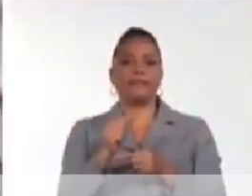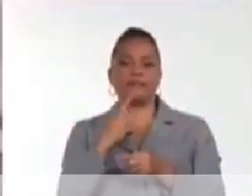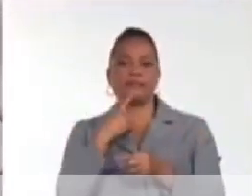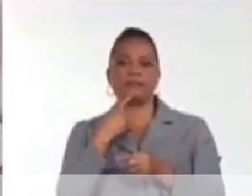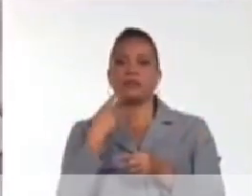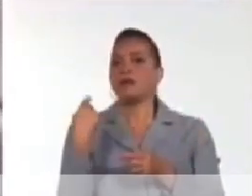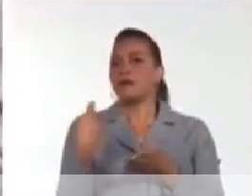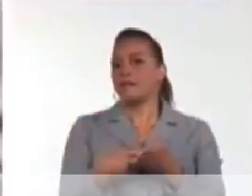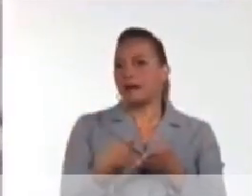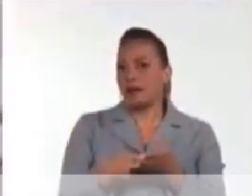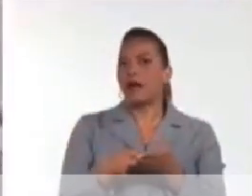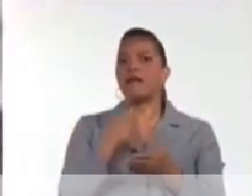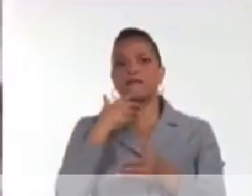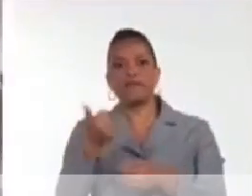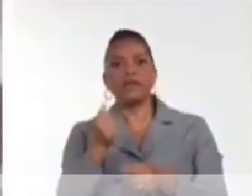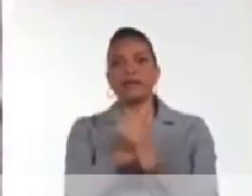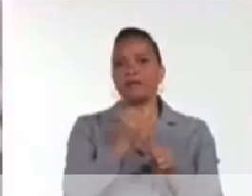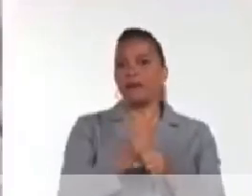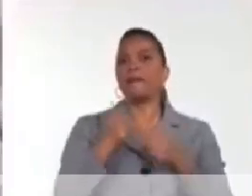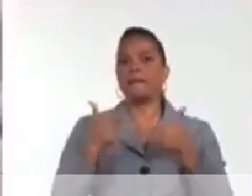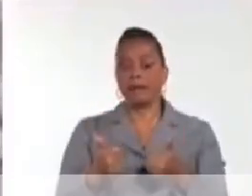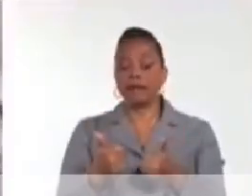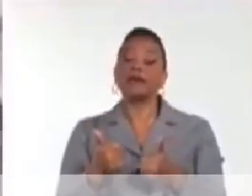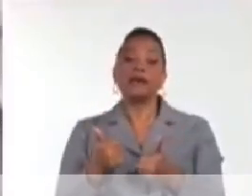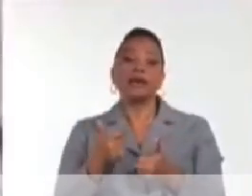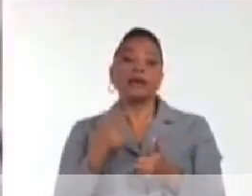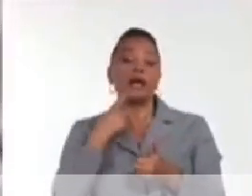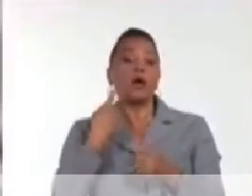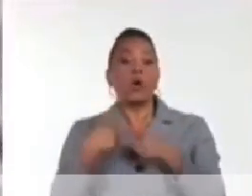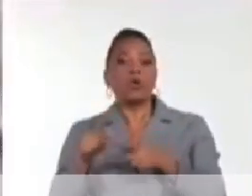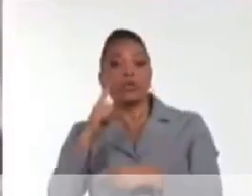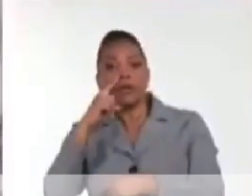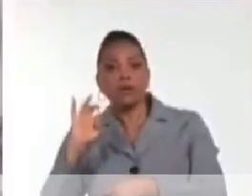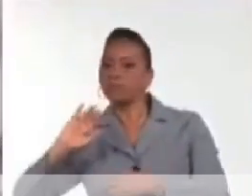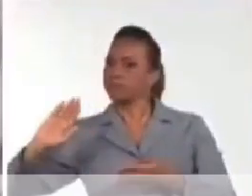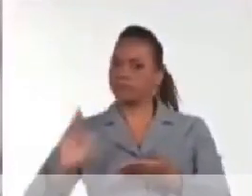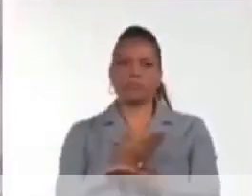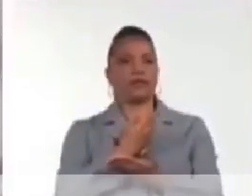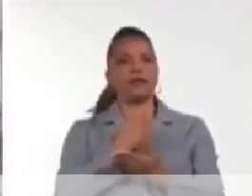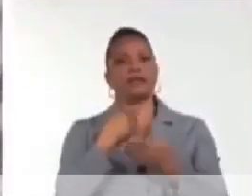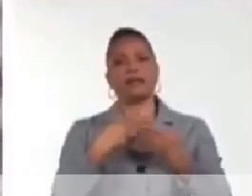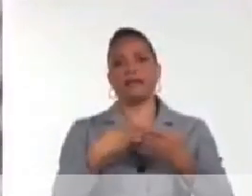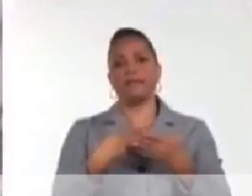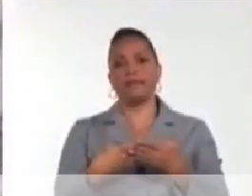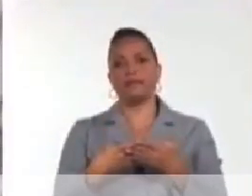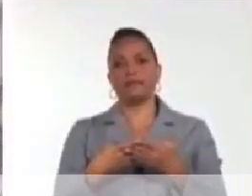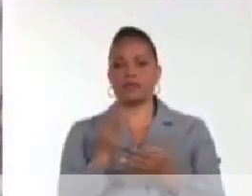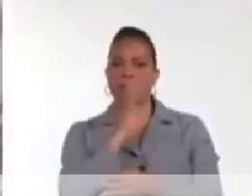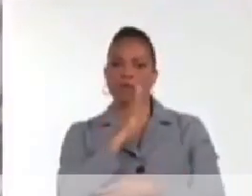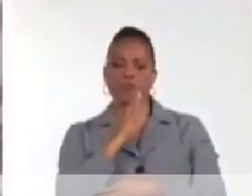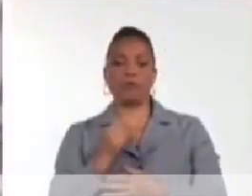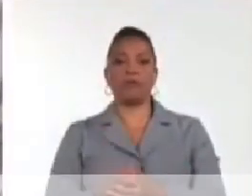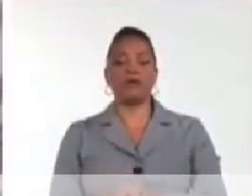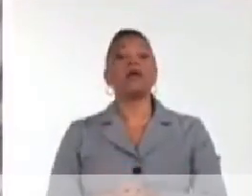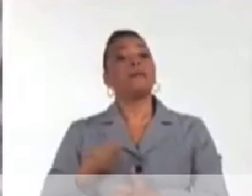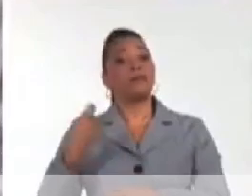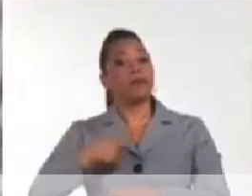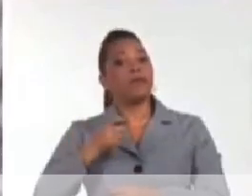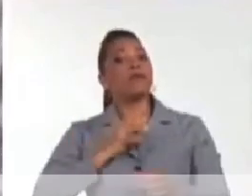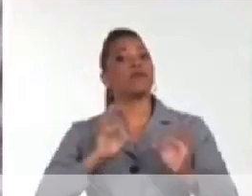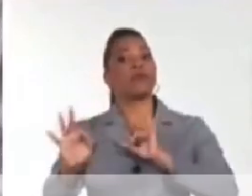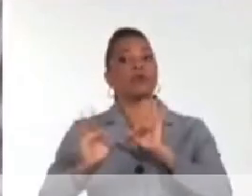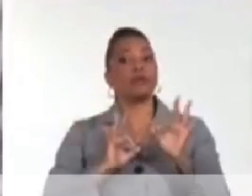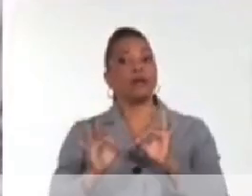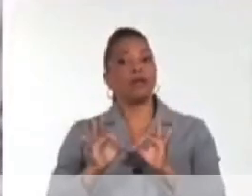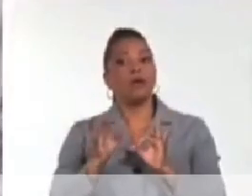incosteable, irrentable, porque no trabajan por esto, hay que tomar medidas y disolverla. Pero hay que tener cuidado, porque se están lesionando una